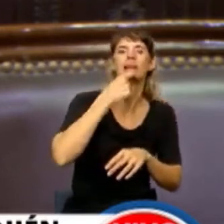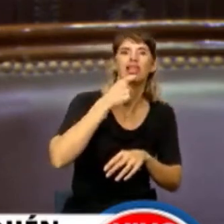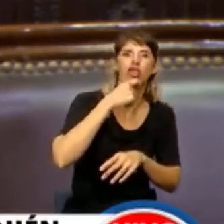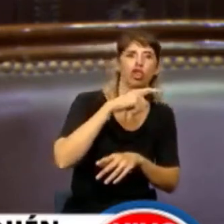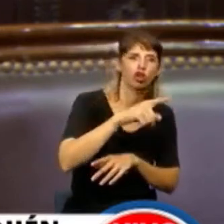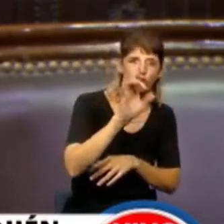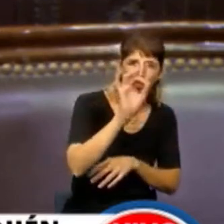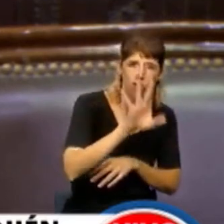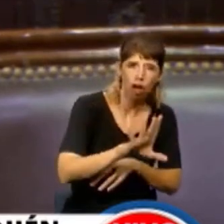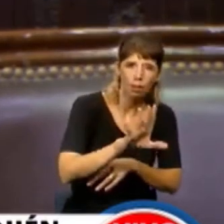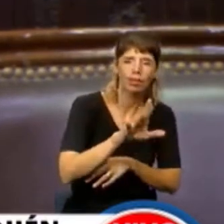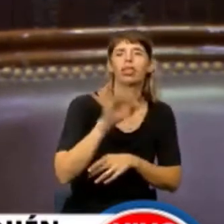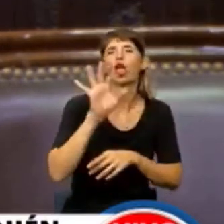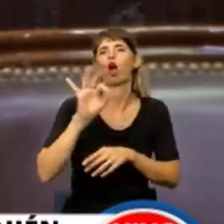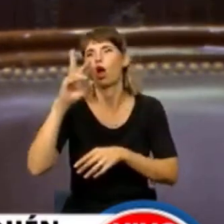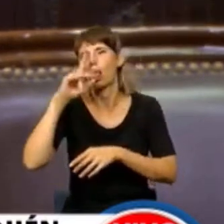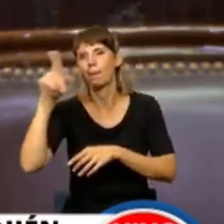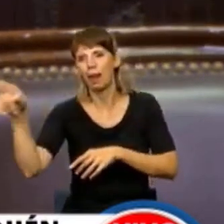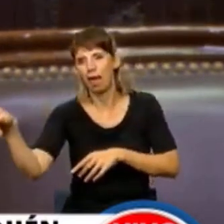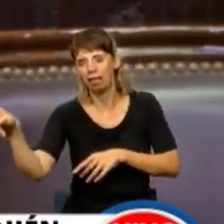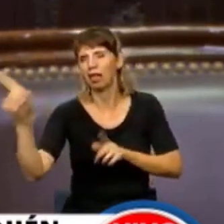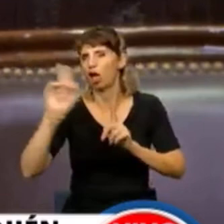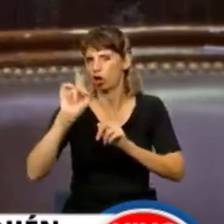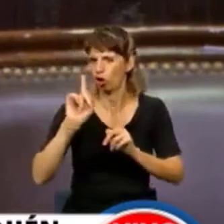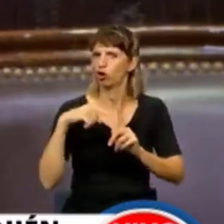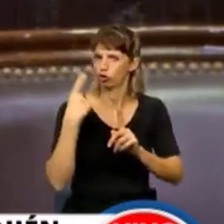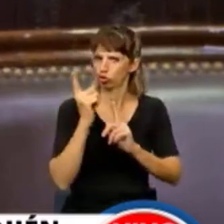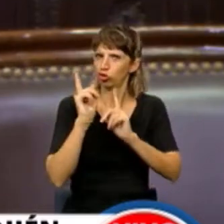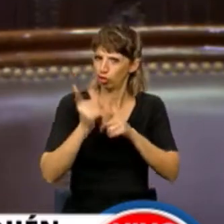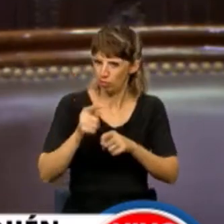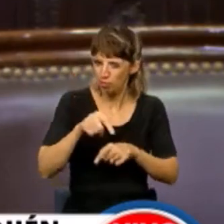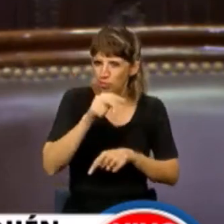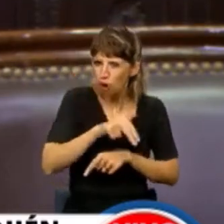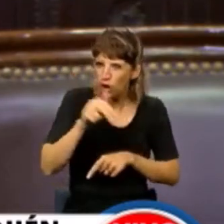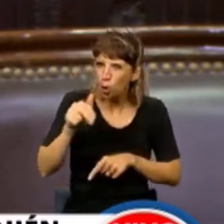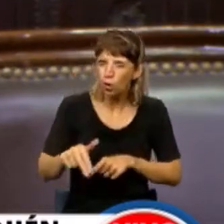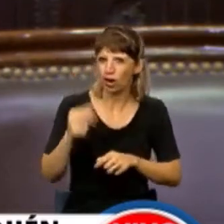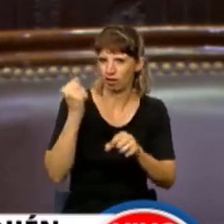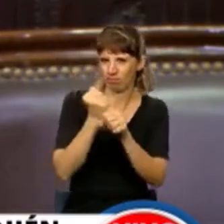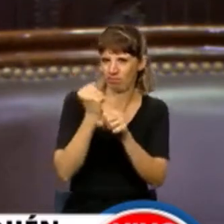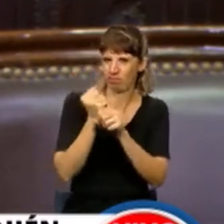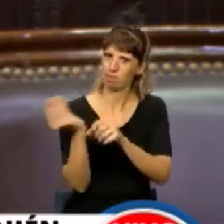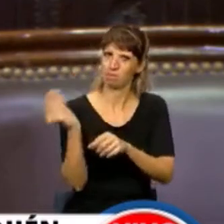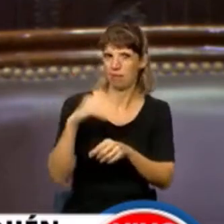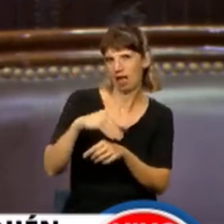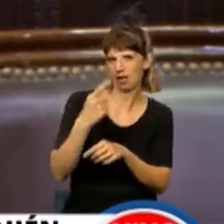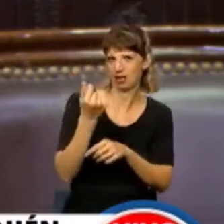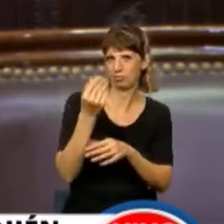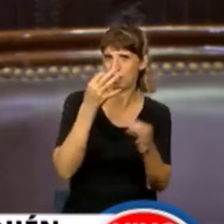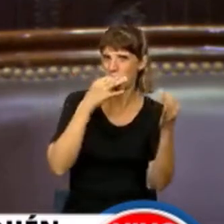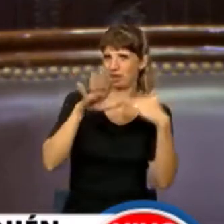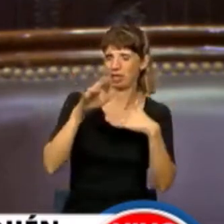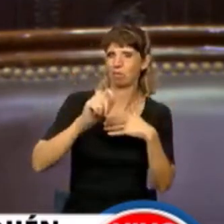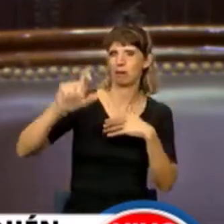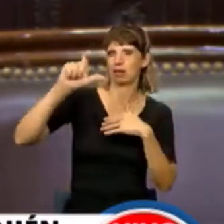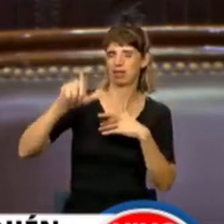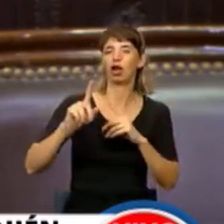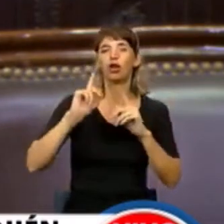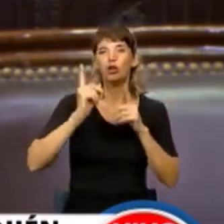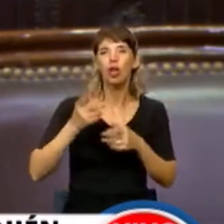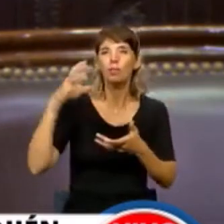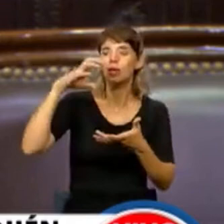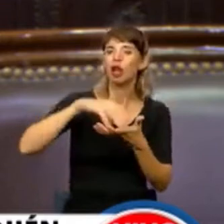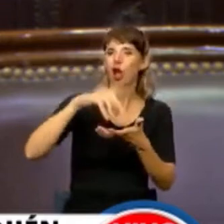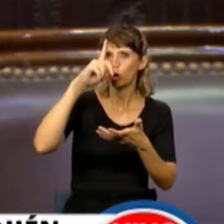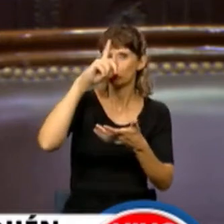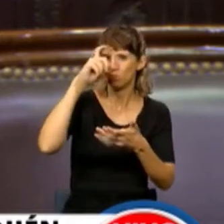o también a La Plata, para poder nosotros agregarle valor en la tierra nauquina. El Hospital Norpatagónico es otro gran anhelo que tenemos